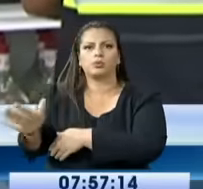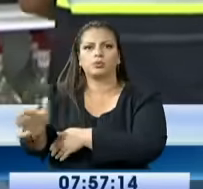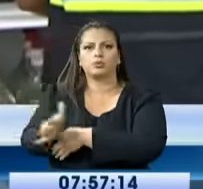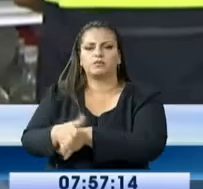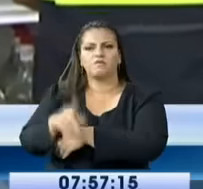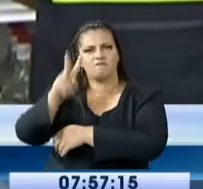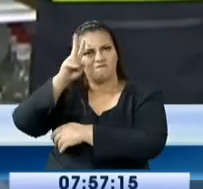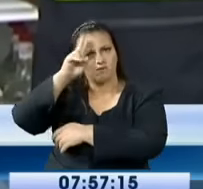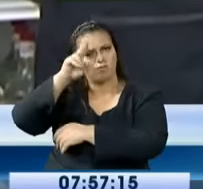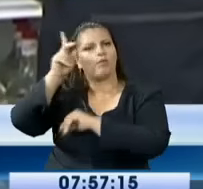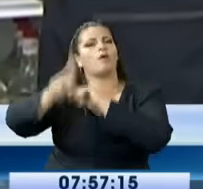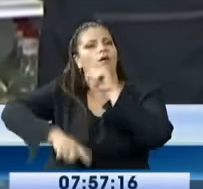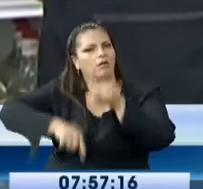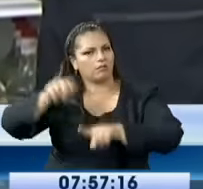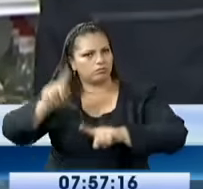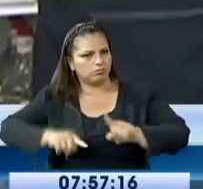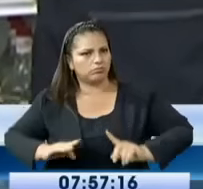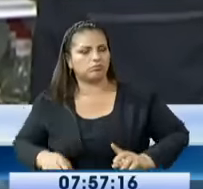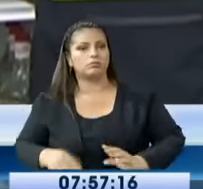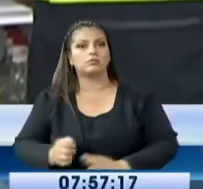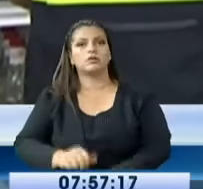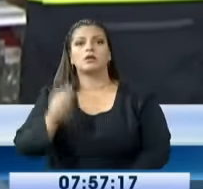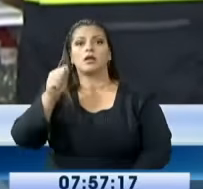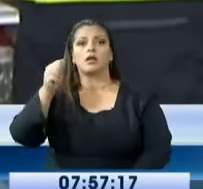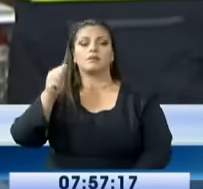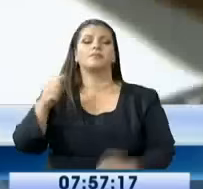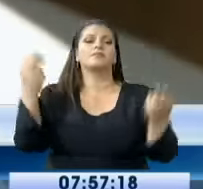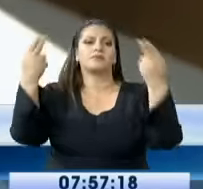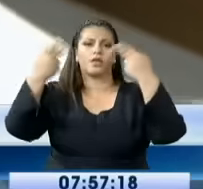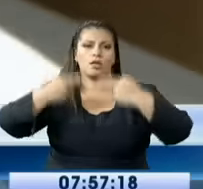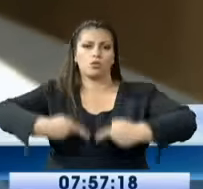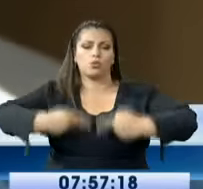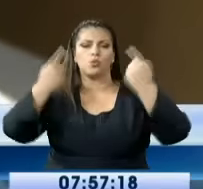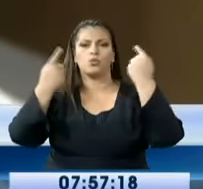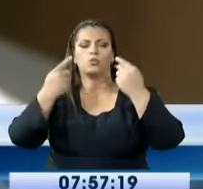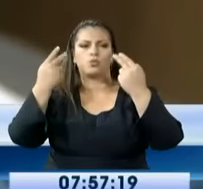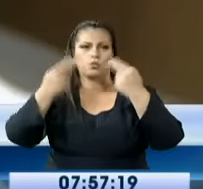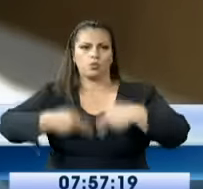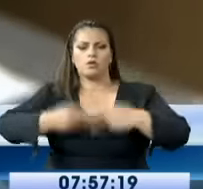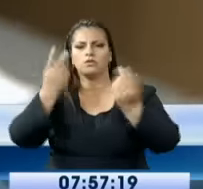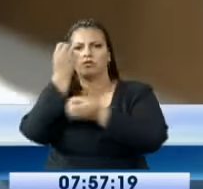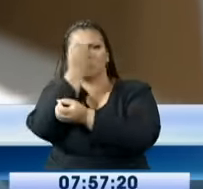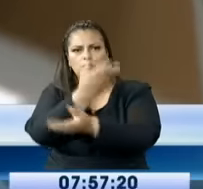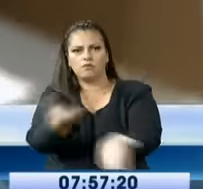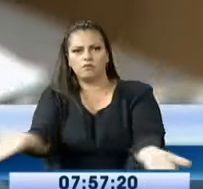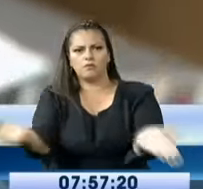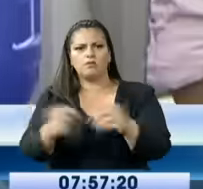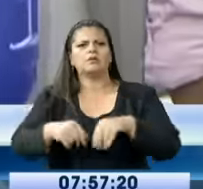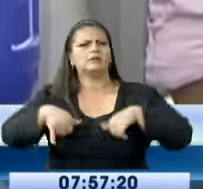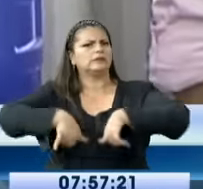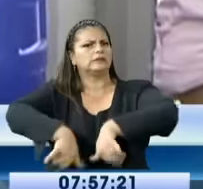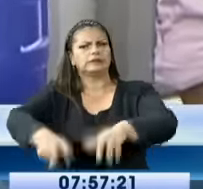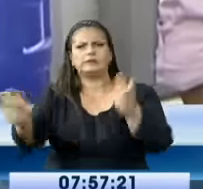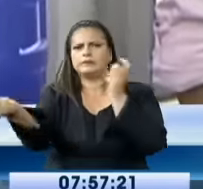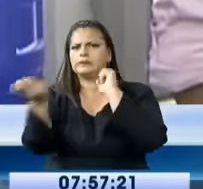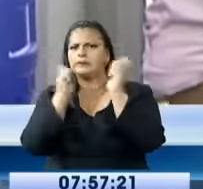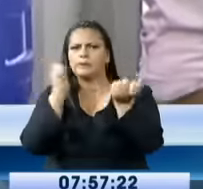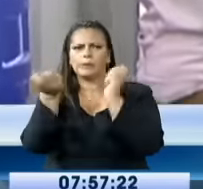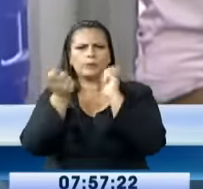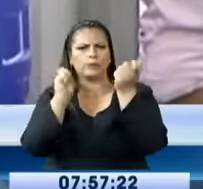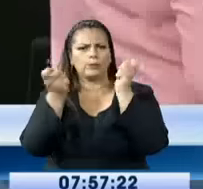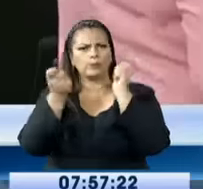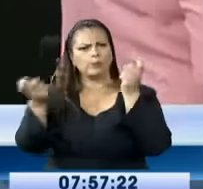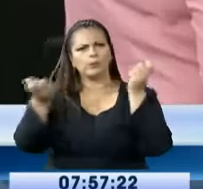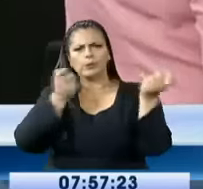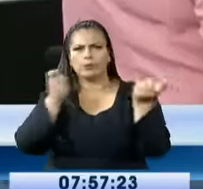los controles se extenderán y no solo a los grandes negocios de venta de licores. Nosotros el control lo hacemos con